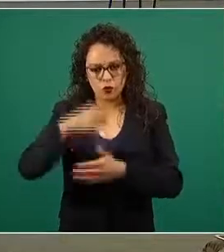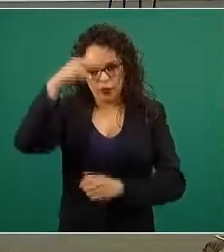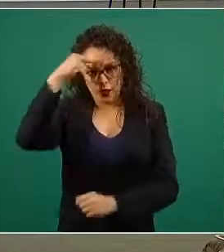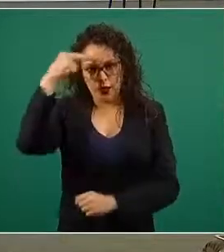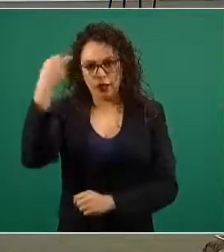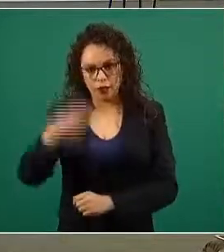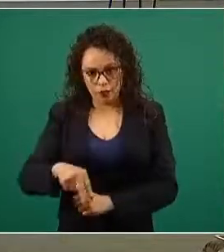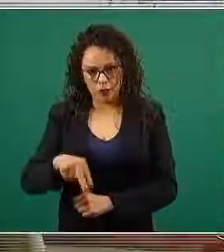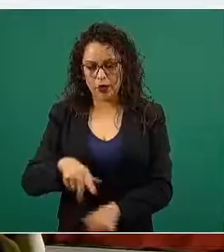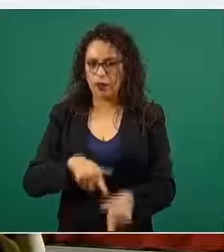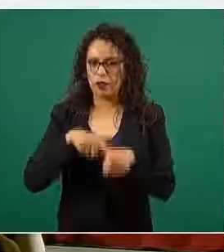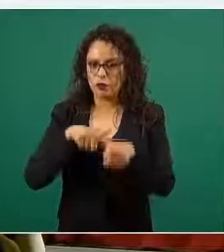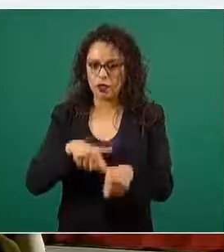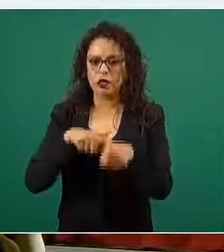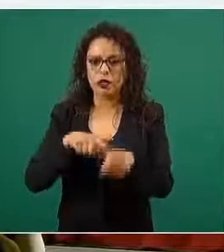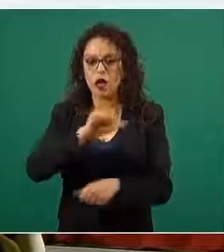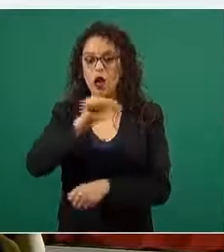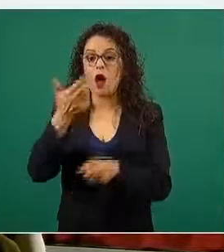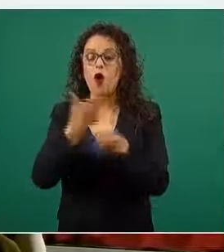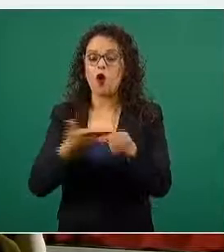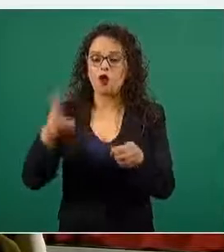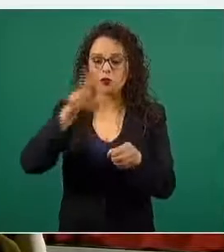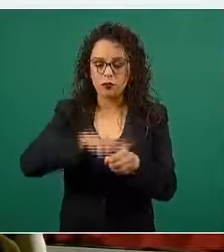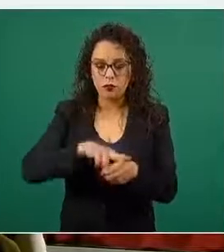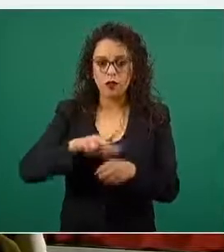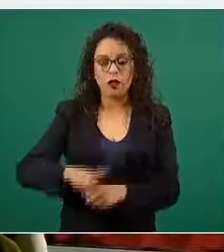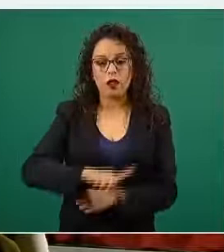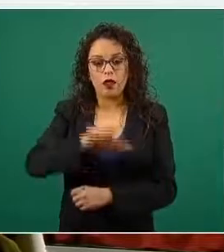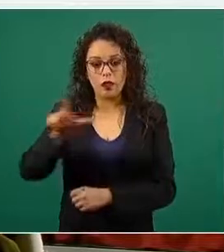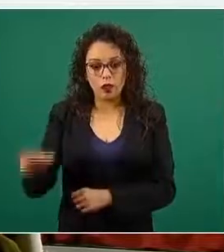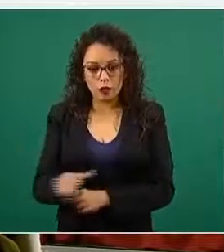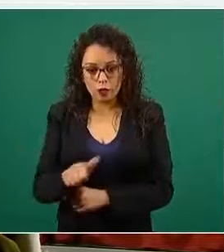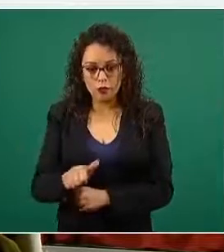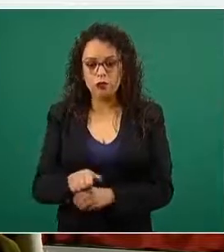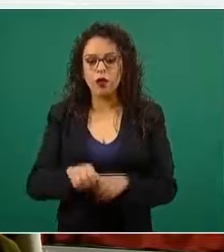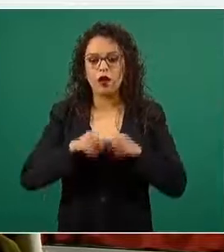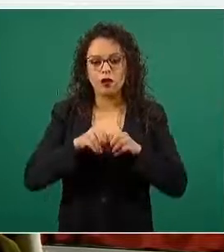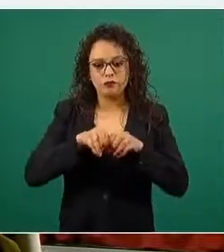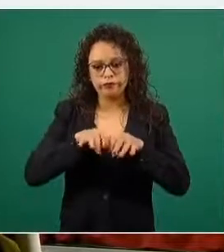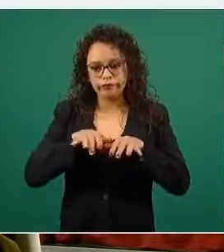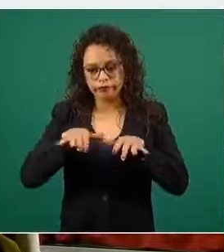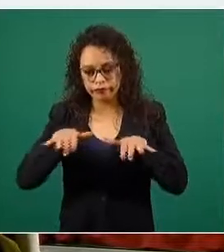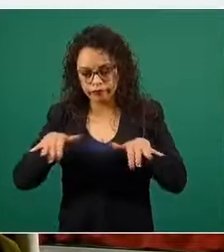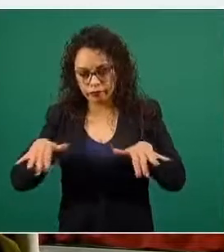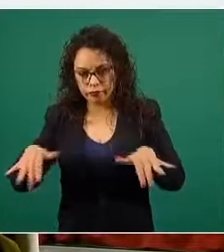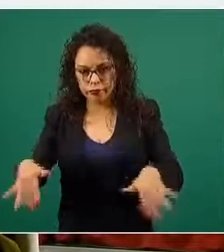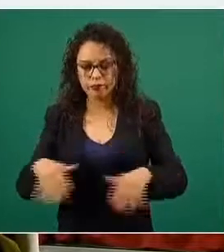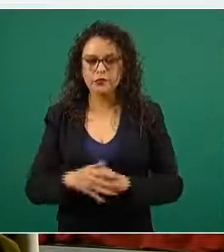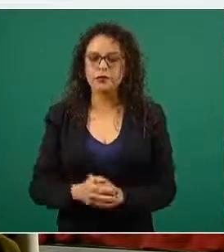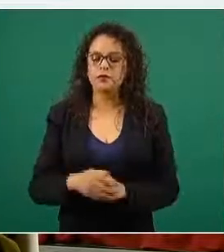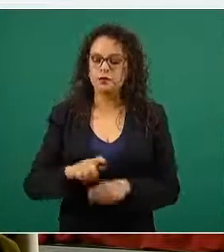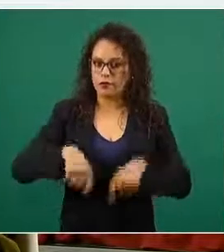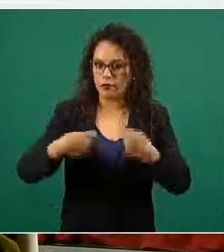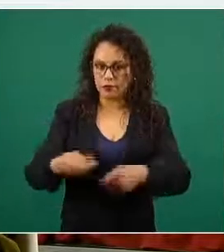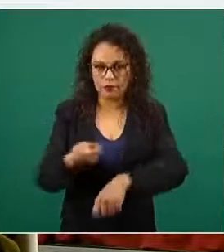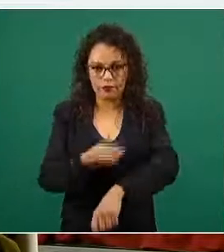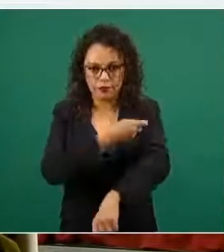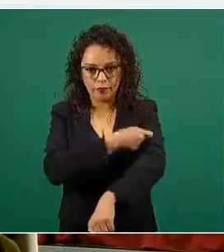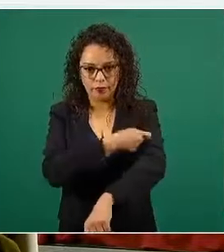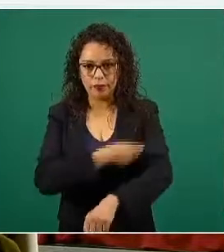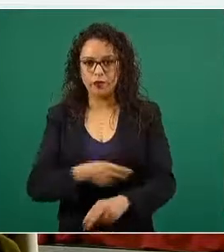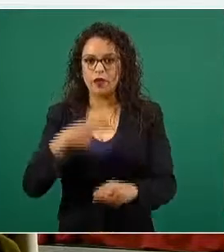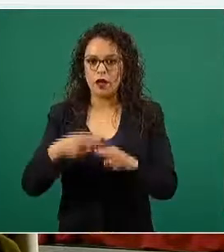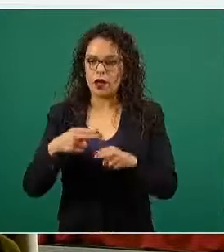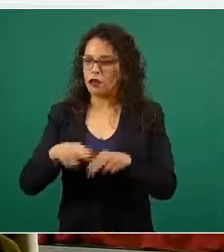vacunación en hospitales de la Ciudad de México, se progresará en forma centrífuga, en forma del centro a la periferia, hacia el Valle